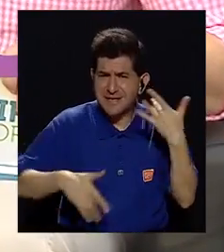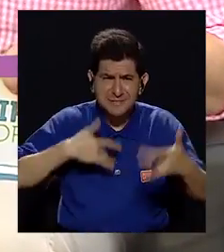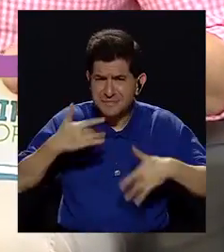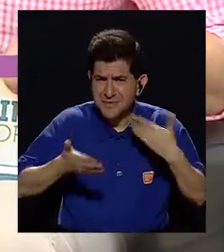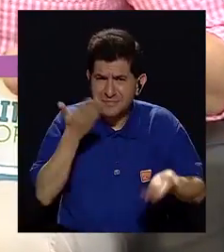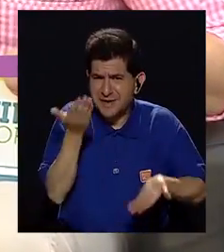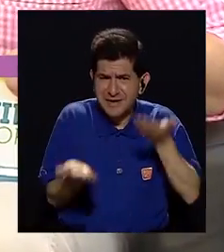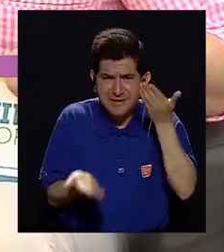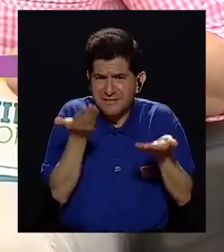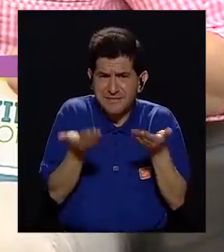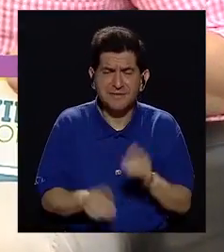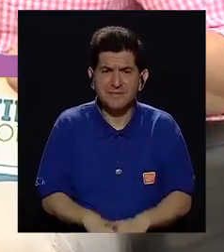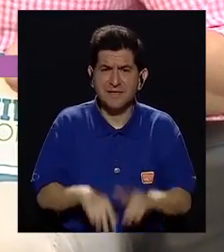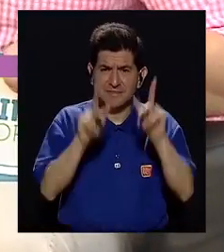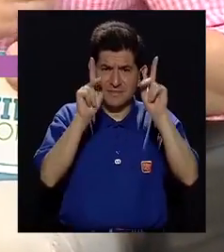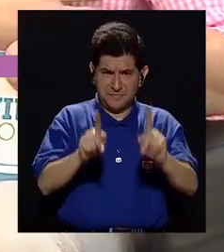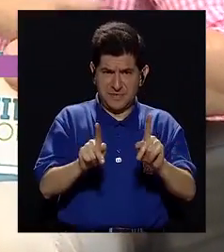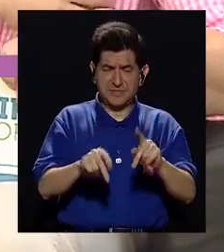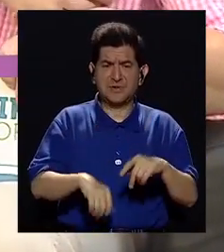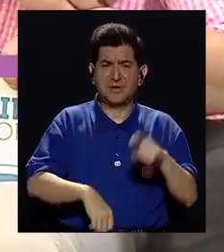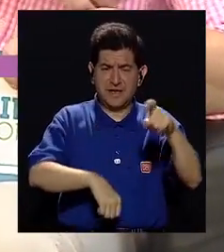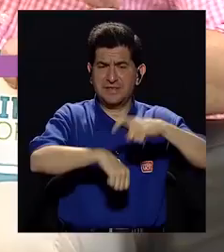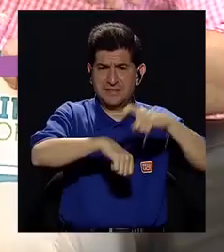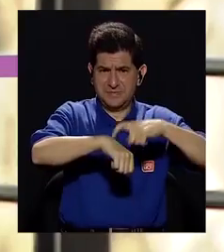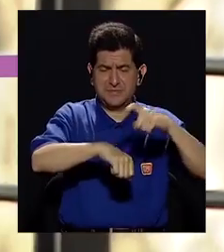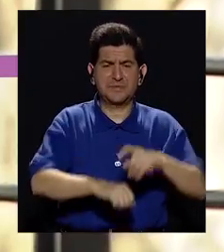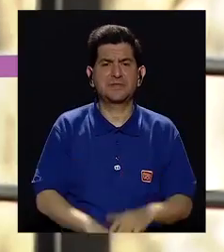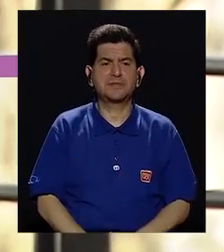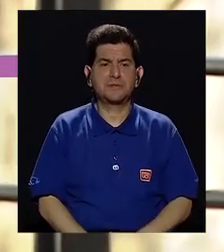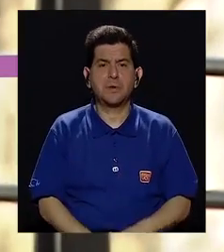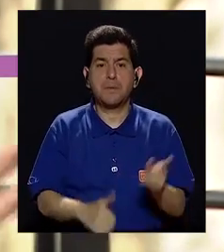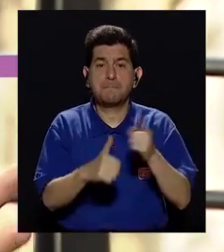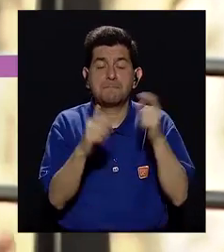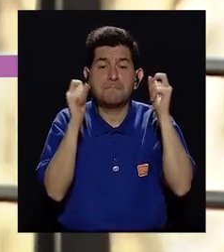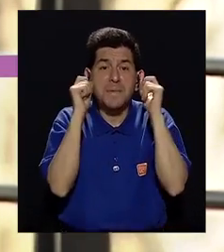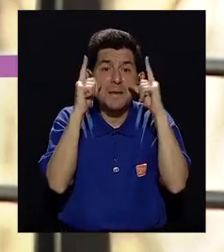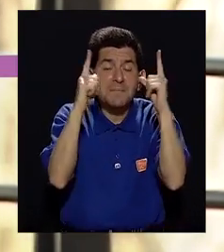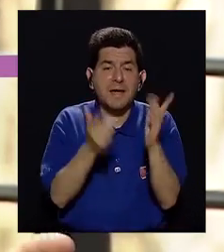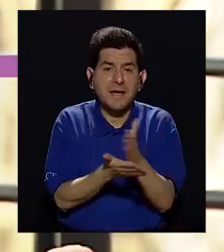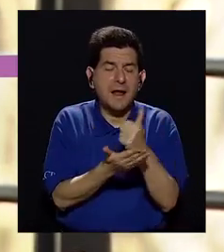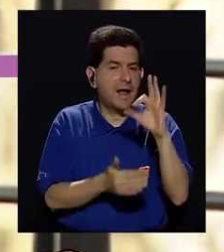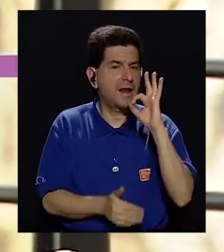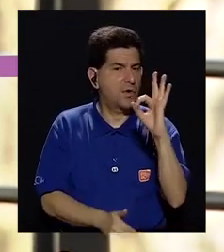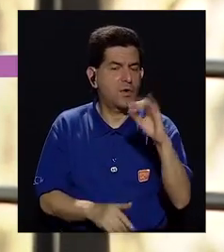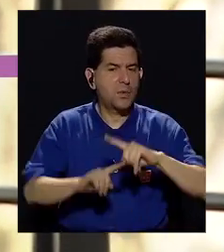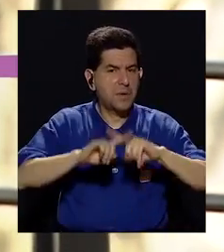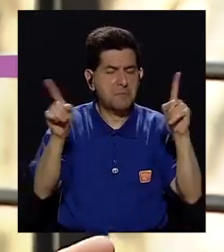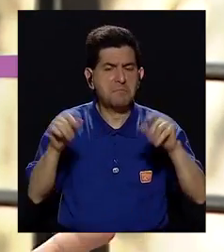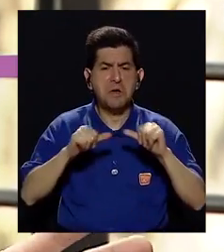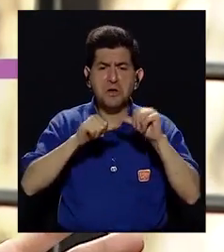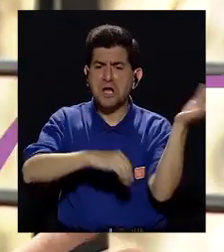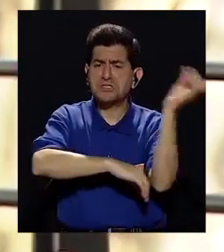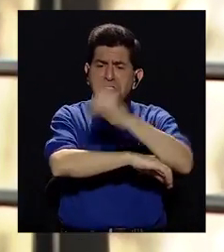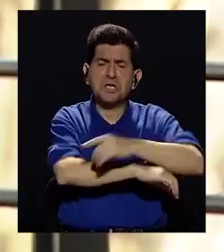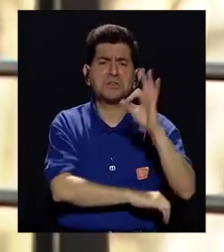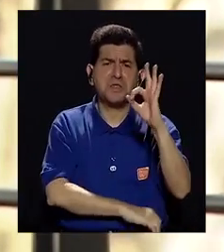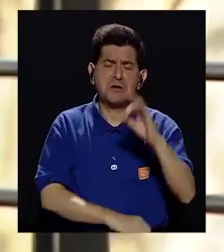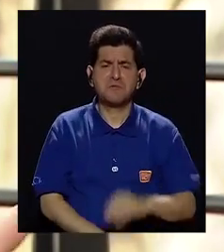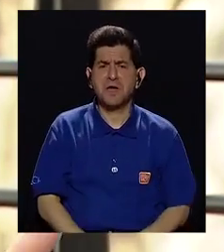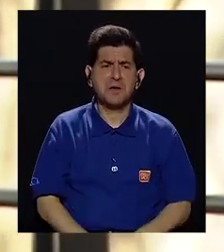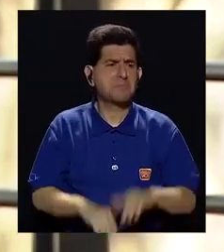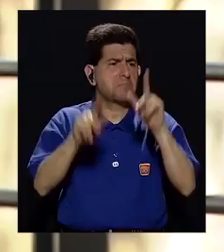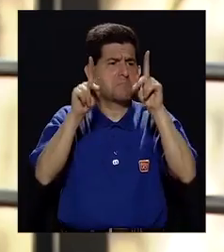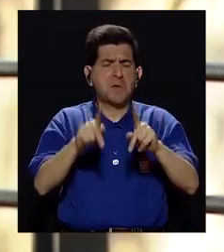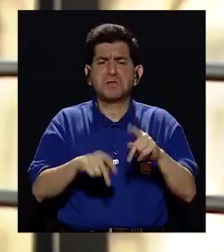primeros síntomas que encienden esa luz del alma. Las primeras alarmas que dice algo no está bien, pero al día siguiente estoy mejor. Entonces